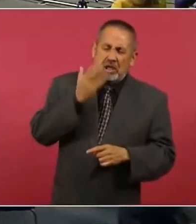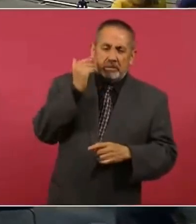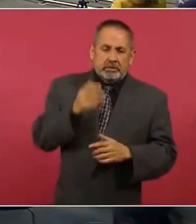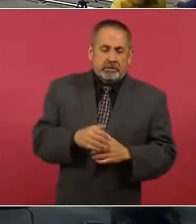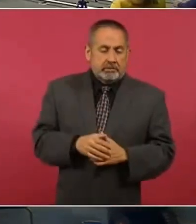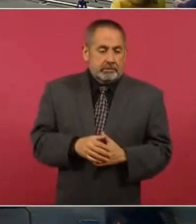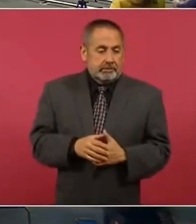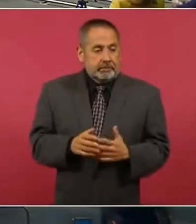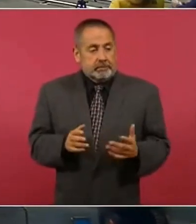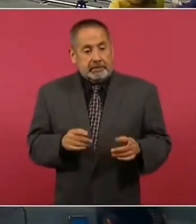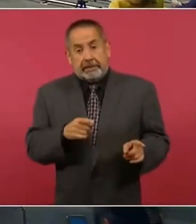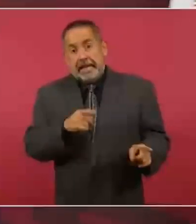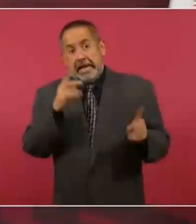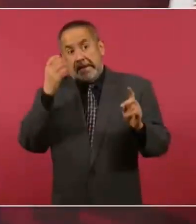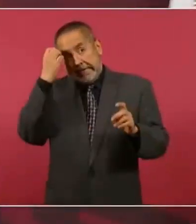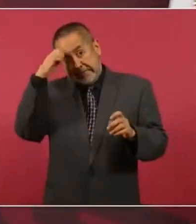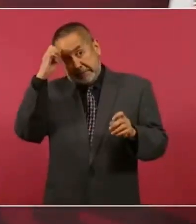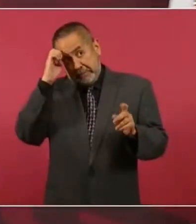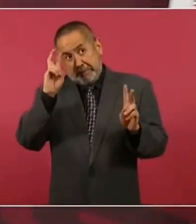Claro, el experto es él,